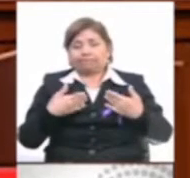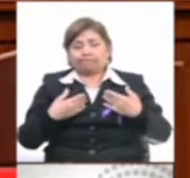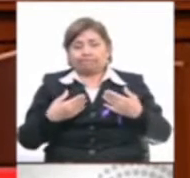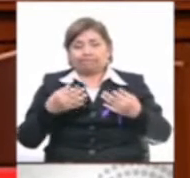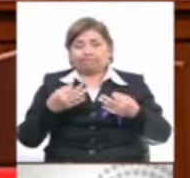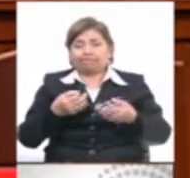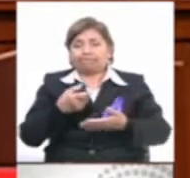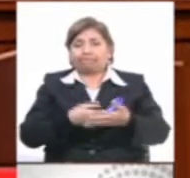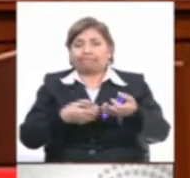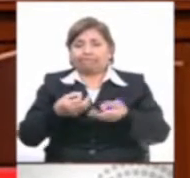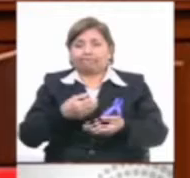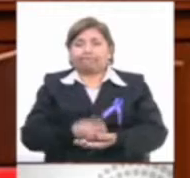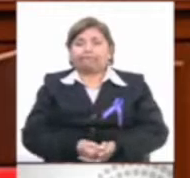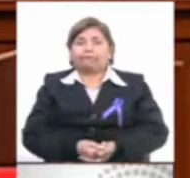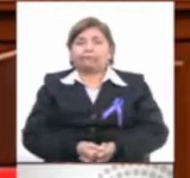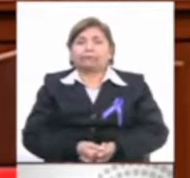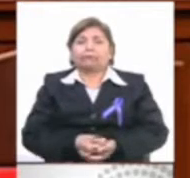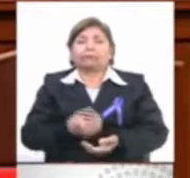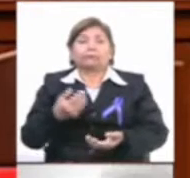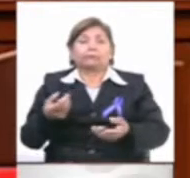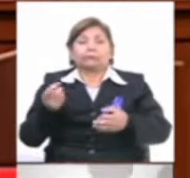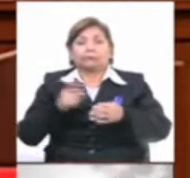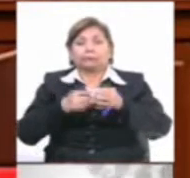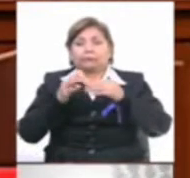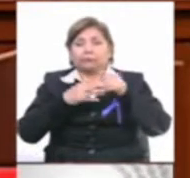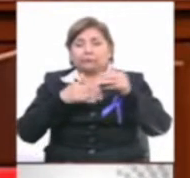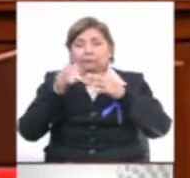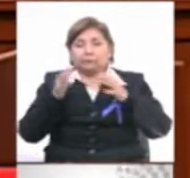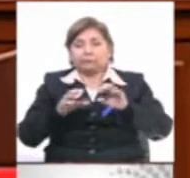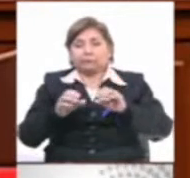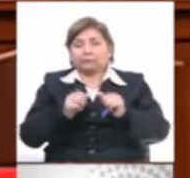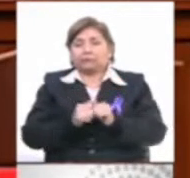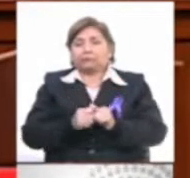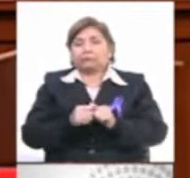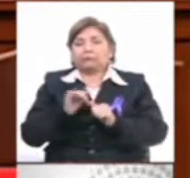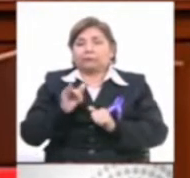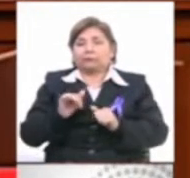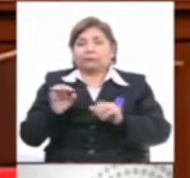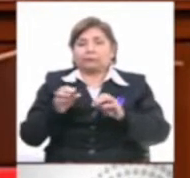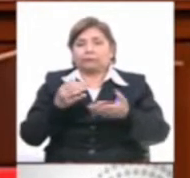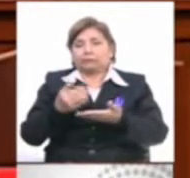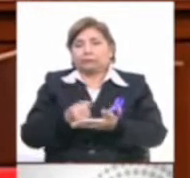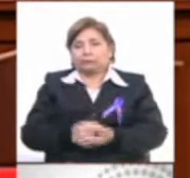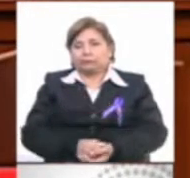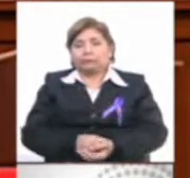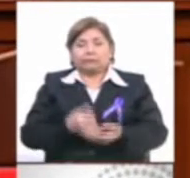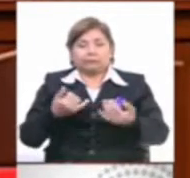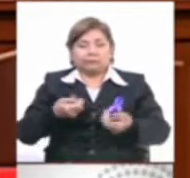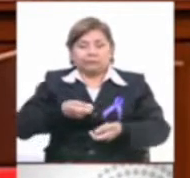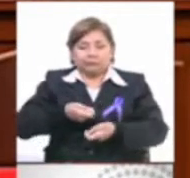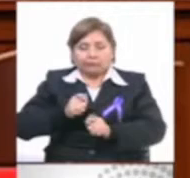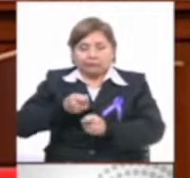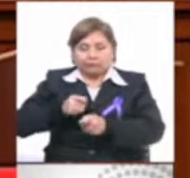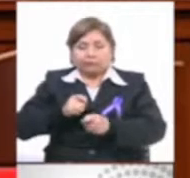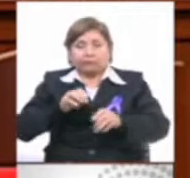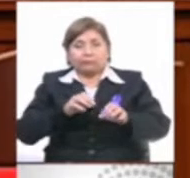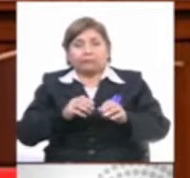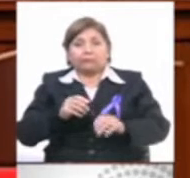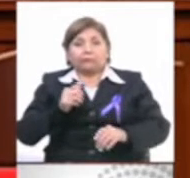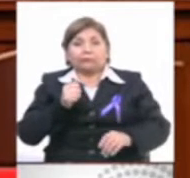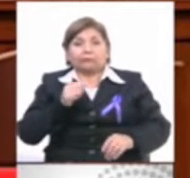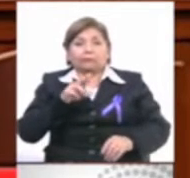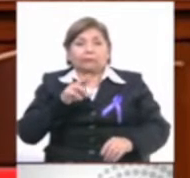al financiamiento de la infraestructura de riego y al acceso al financiamiento agrario a través del Fondo